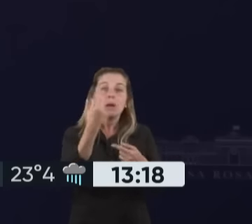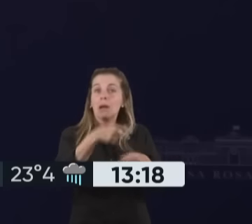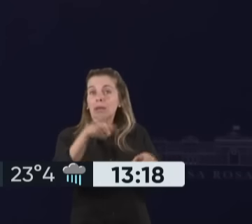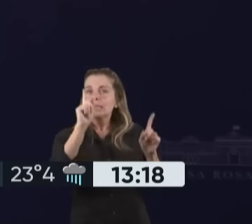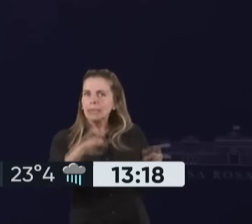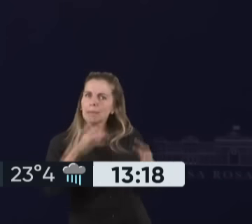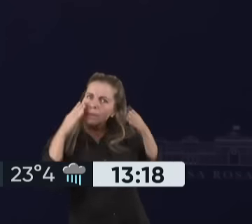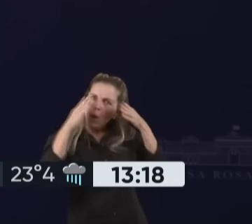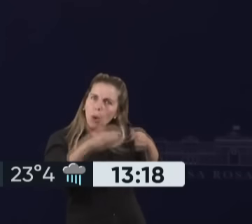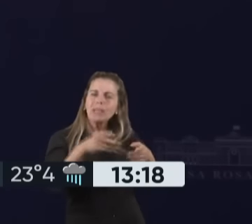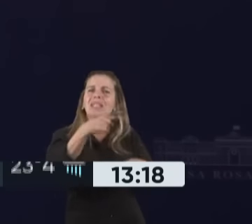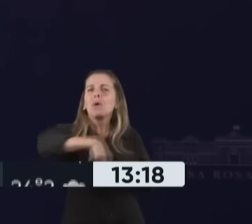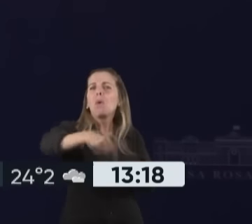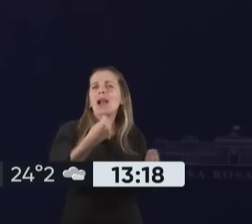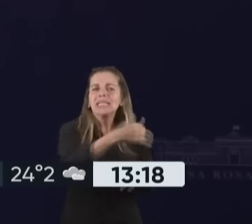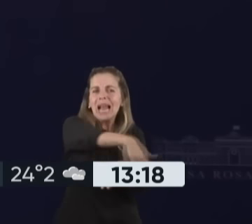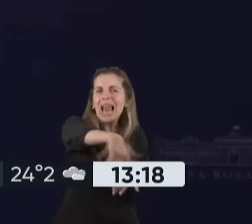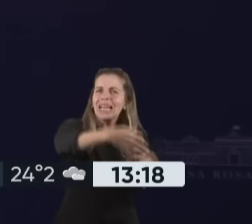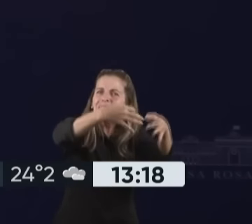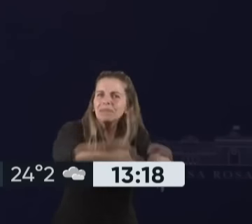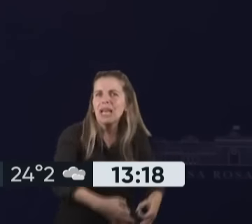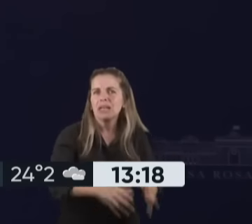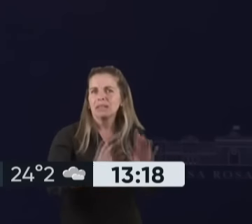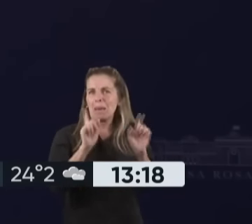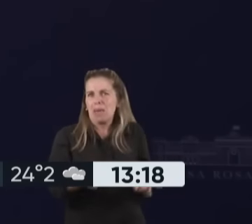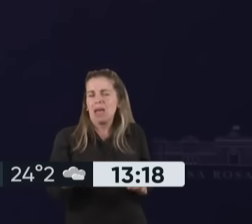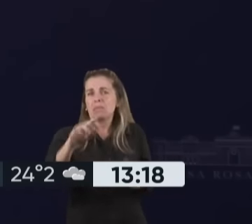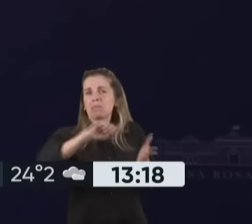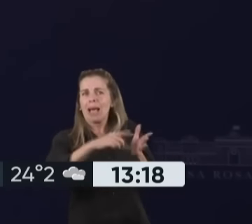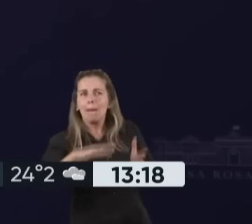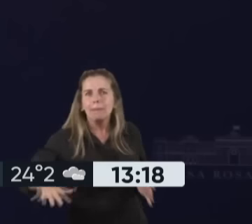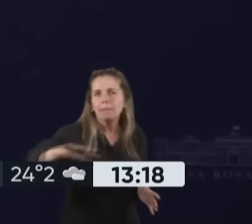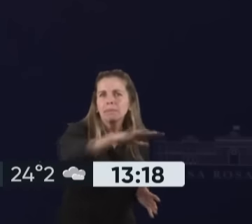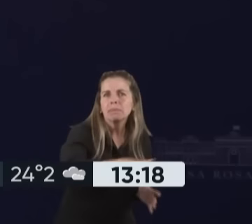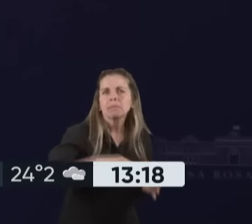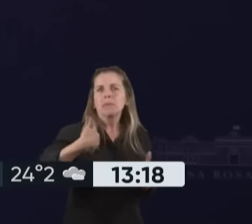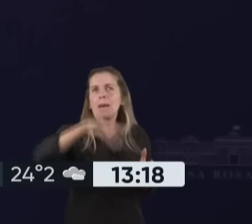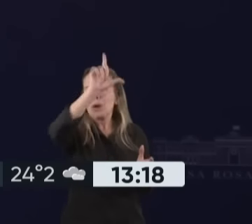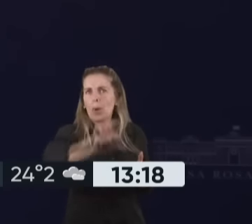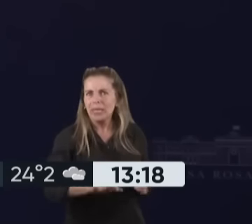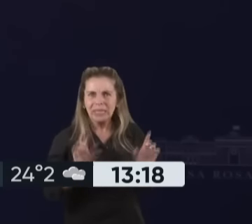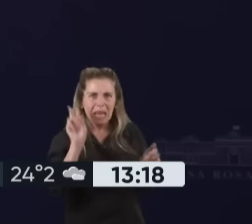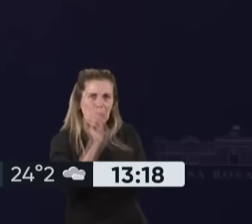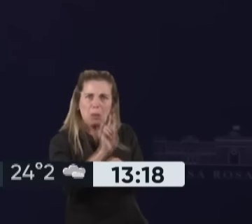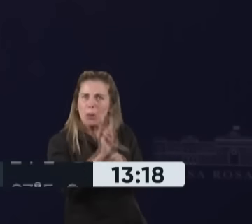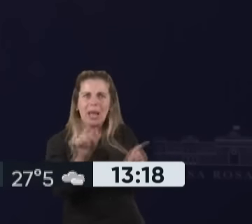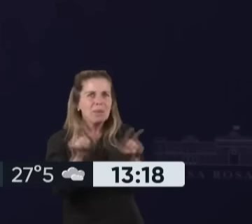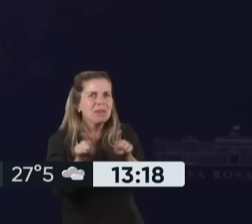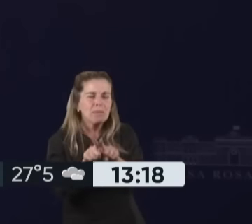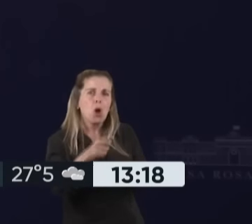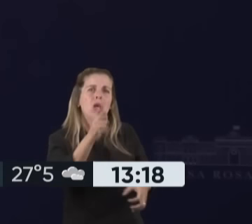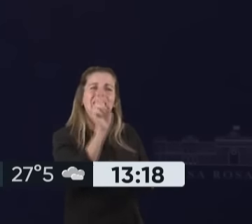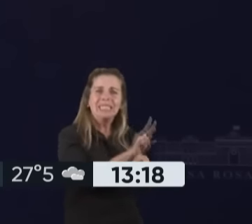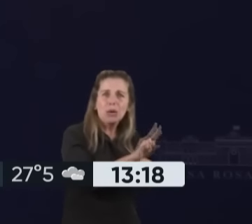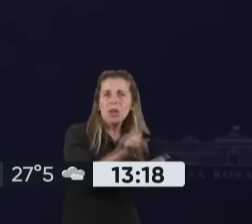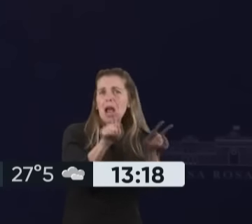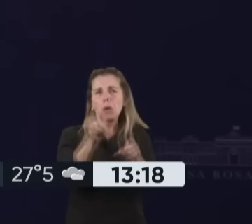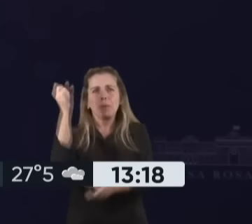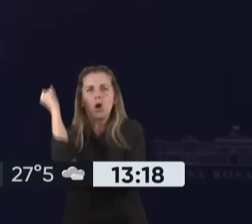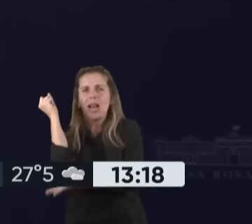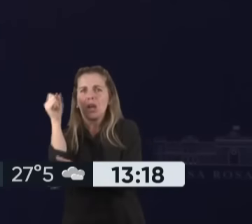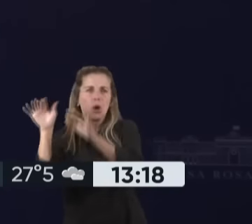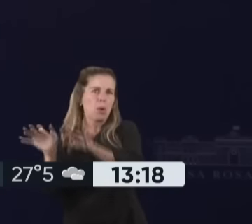poner orden en las calles. Endurecer las penas contra los delincuentes es a la seguridad lo que a la economía es dejar de emitir para cubrir el